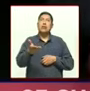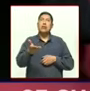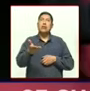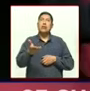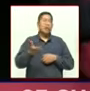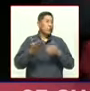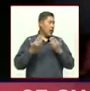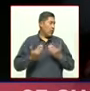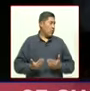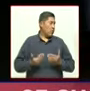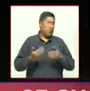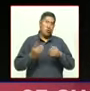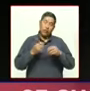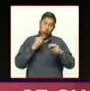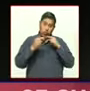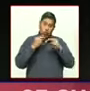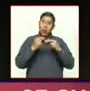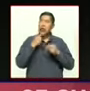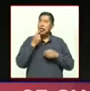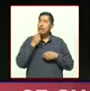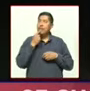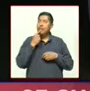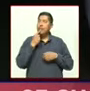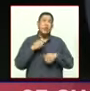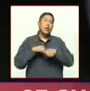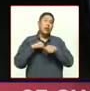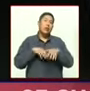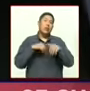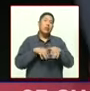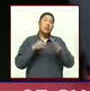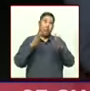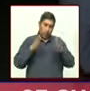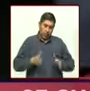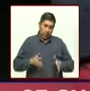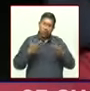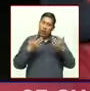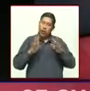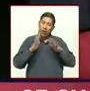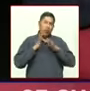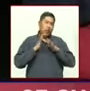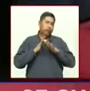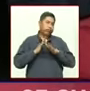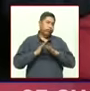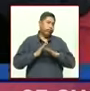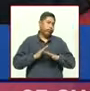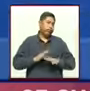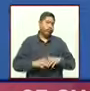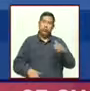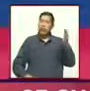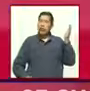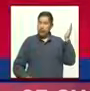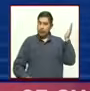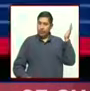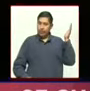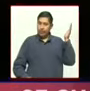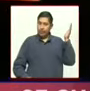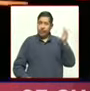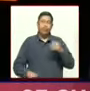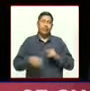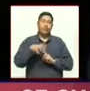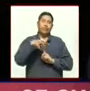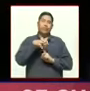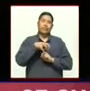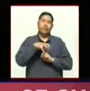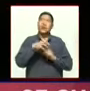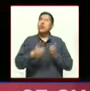Bueno, la actualización a esta hora de la noche, Denise, es que los marchistas como tal están ya pernoctando en el coliseo que ustedes pueden apreciar a mi mano izquierda,